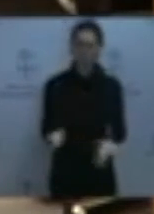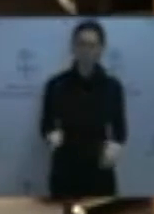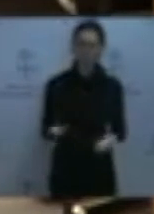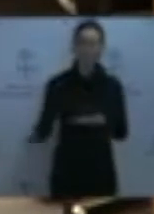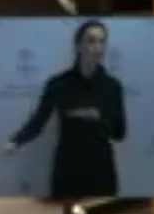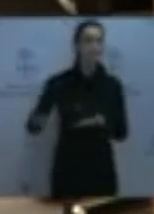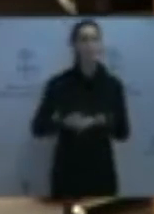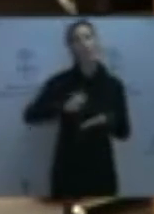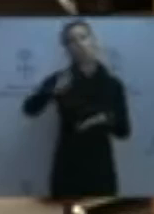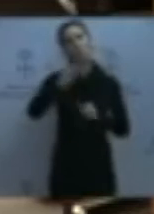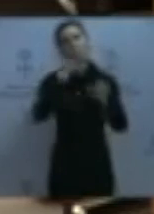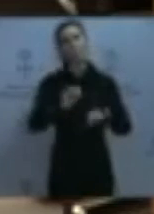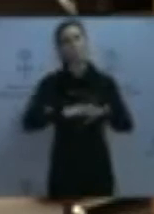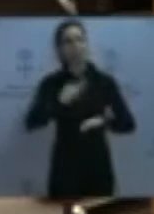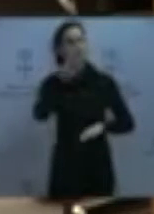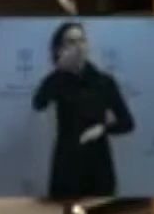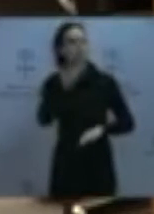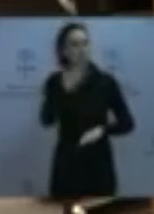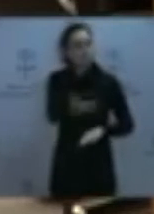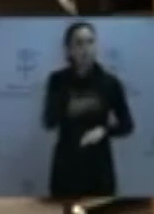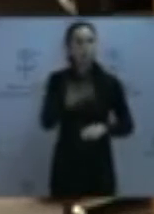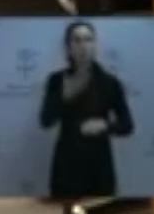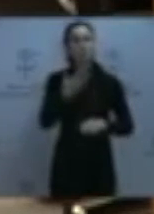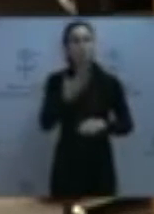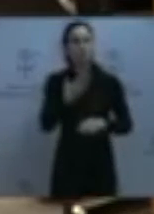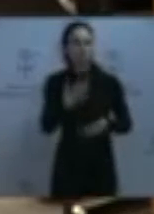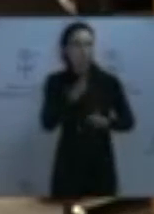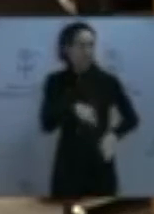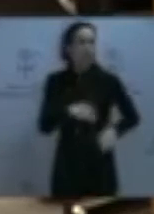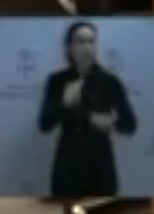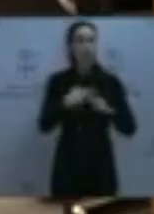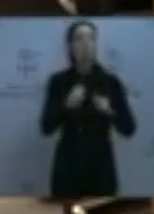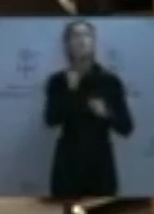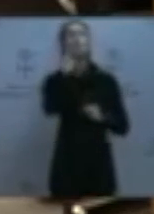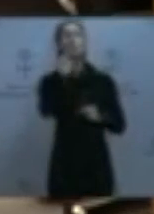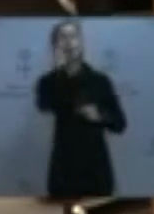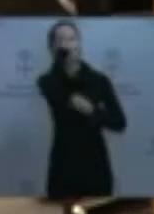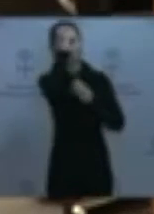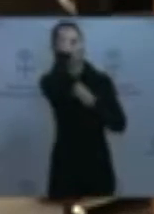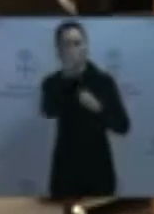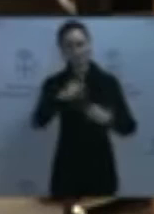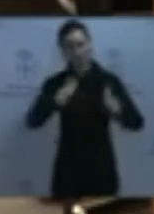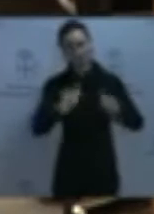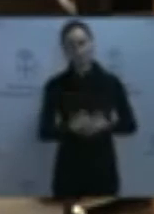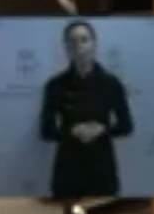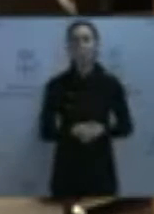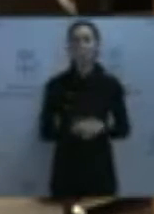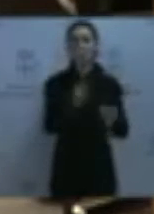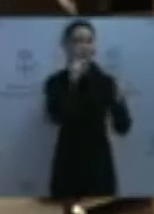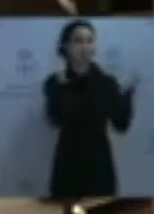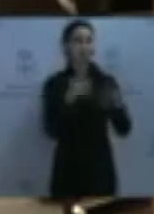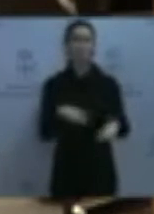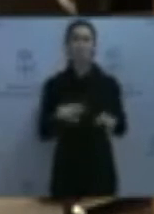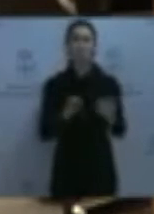forma. Aquí me va a permitir que me detenga un segundo a hacer una reflexión. No faltan relatos que nos